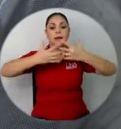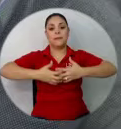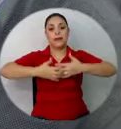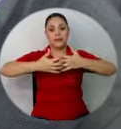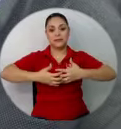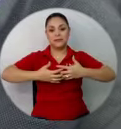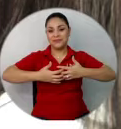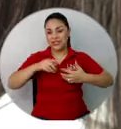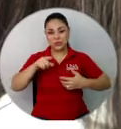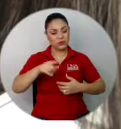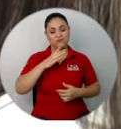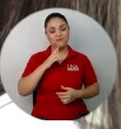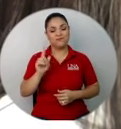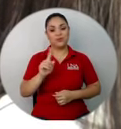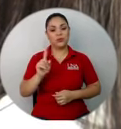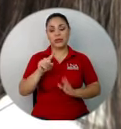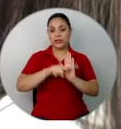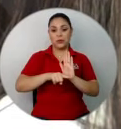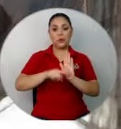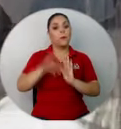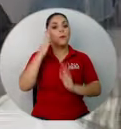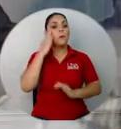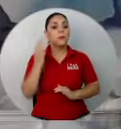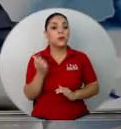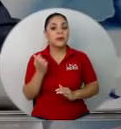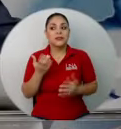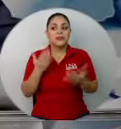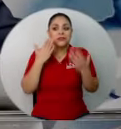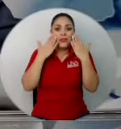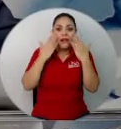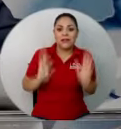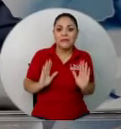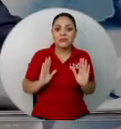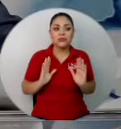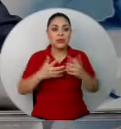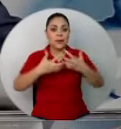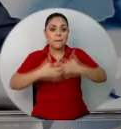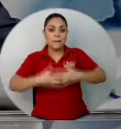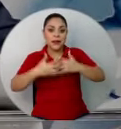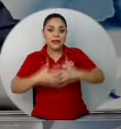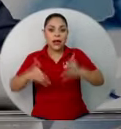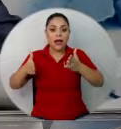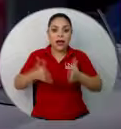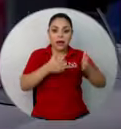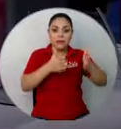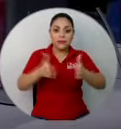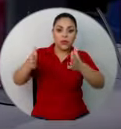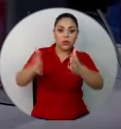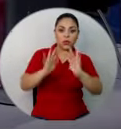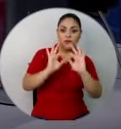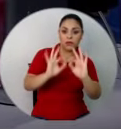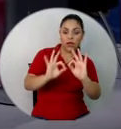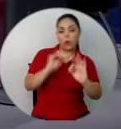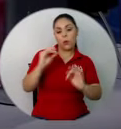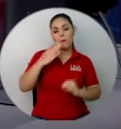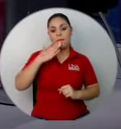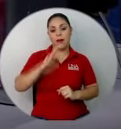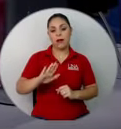corporativa también. ¿Por qué? Porque no sabemos por dónde va caminando la empresa, si las cosas se están haciendo bien, si se están haciendo